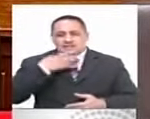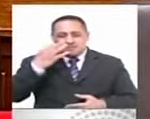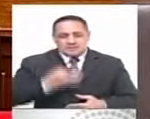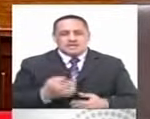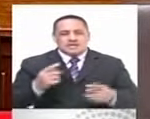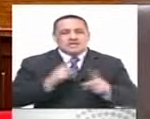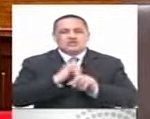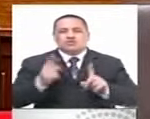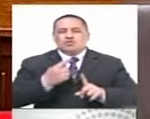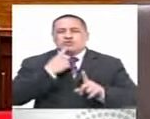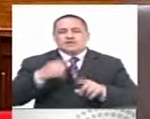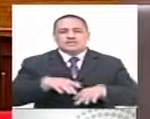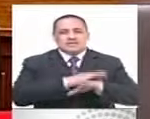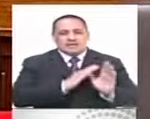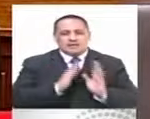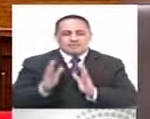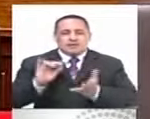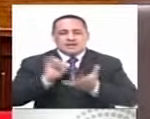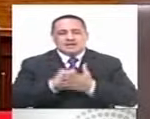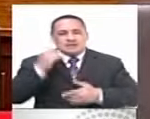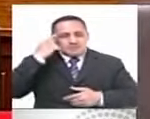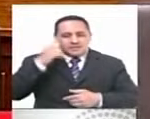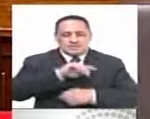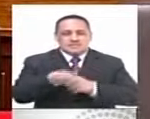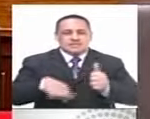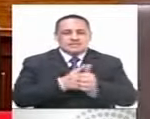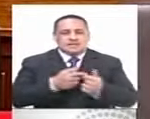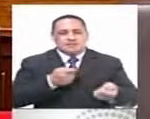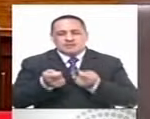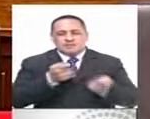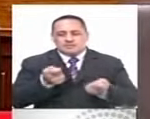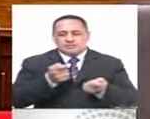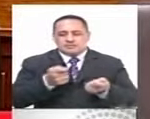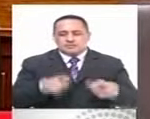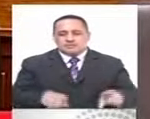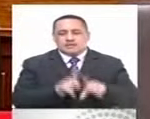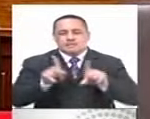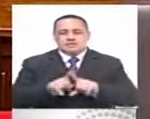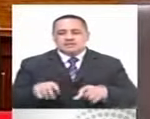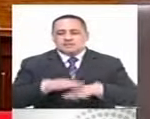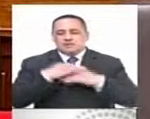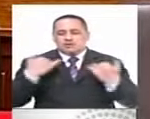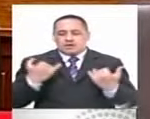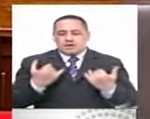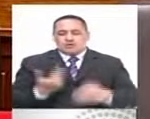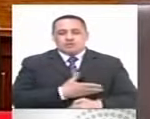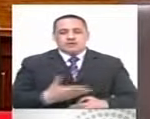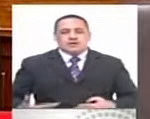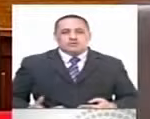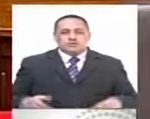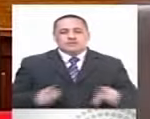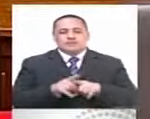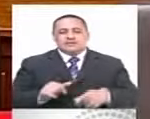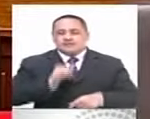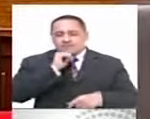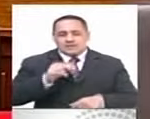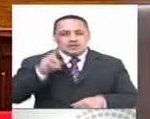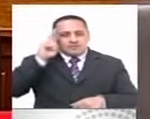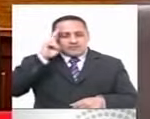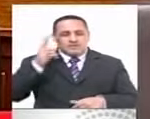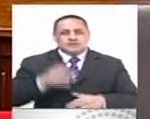Realmente que no sea el plan que se viene generando de inestabilidad y de falta de